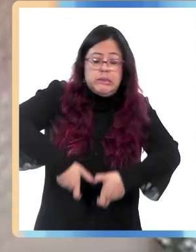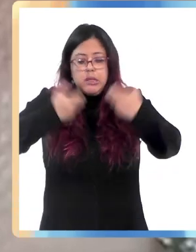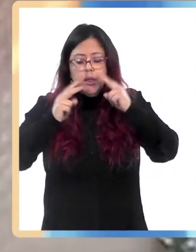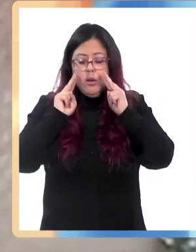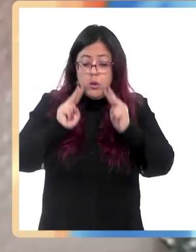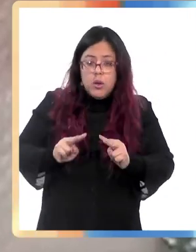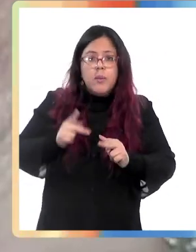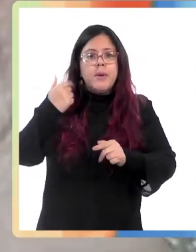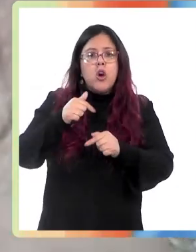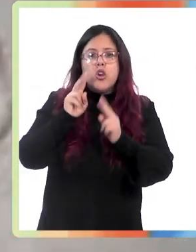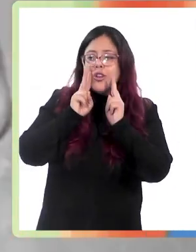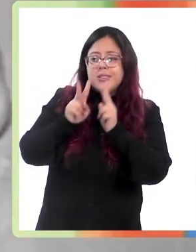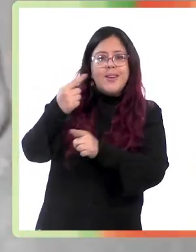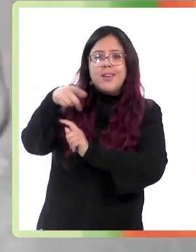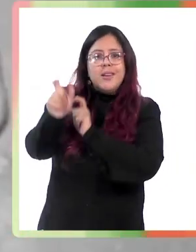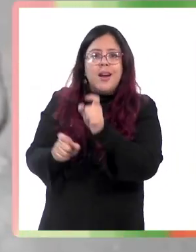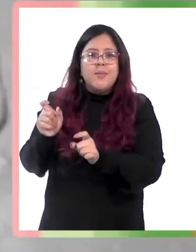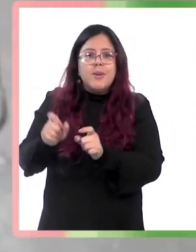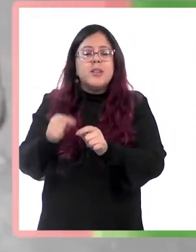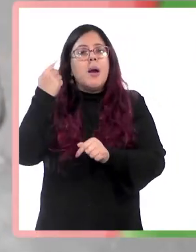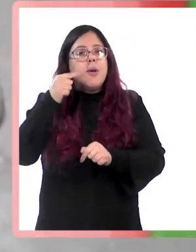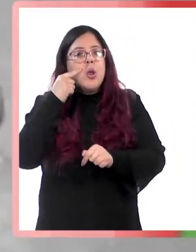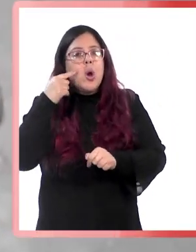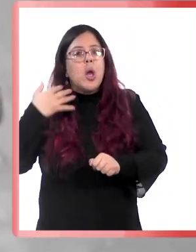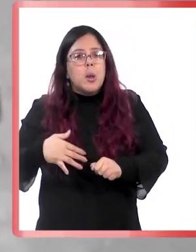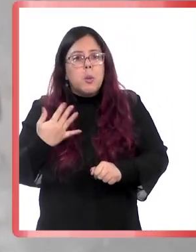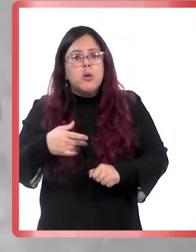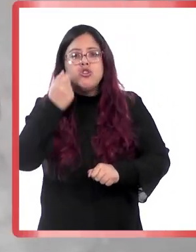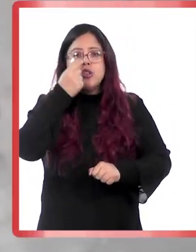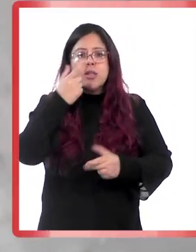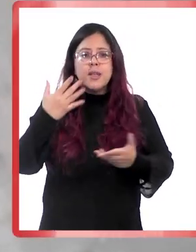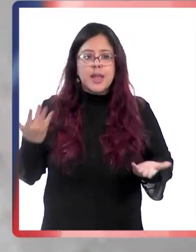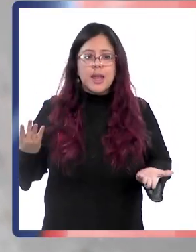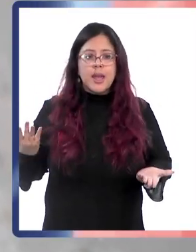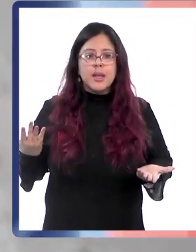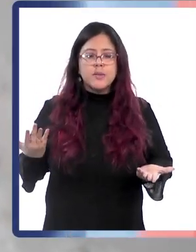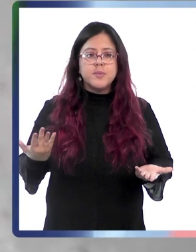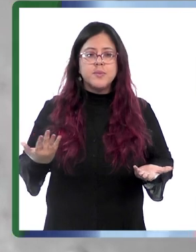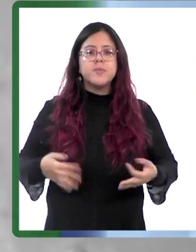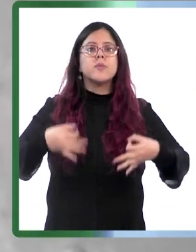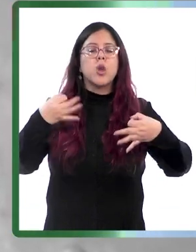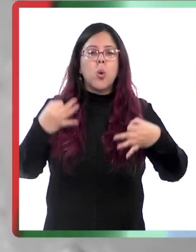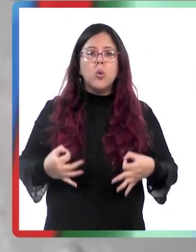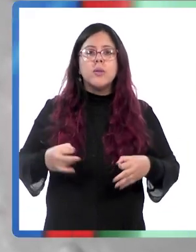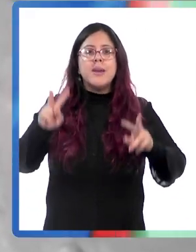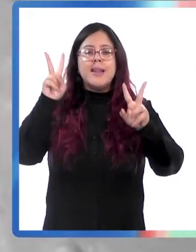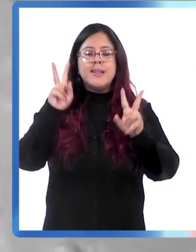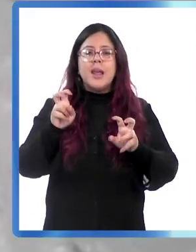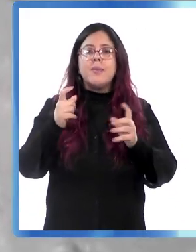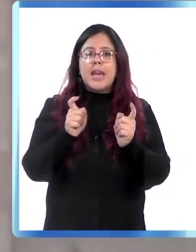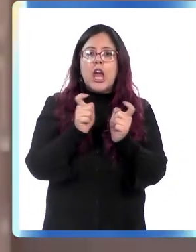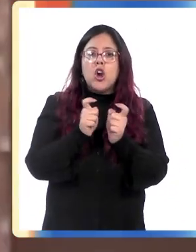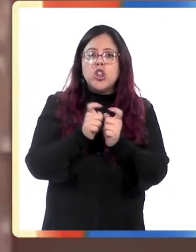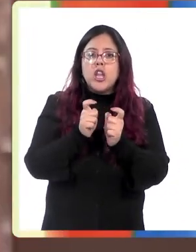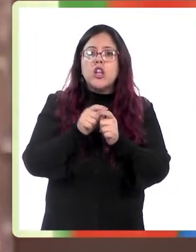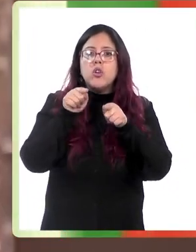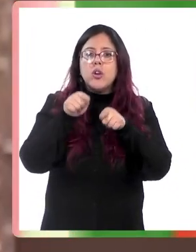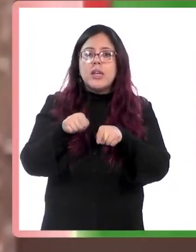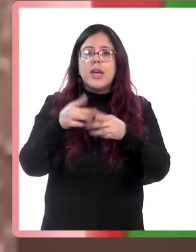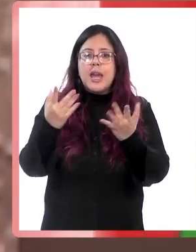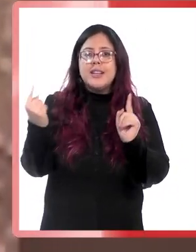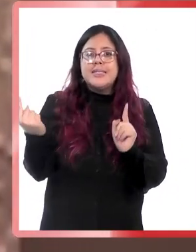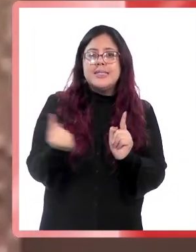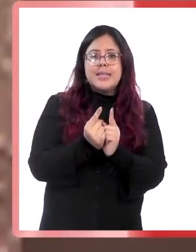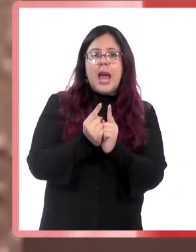desviste, pero no lo ven otras personas, ¿te fijas? Lo Claro. importante de eso es saber que el contacto está siendo